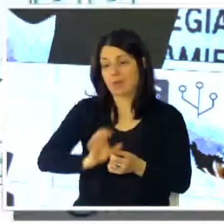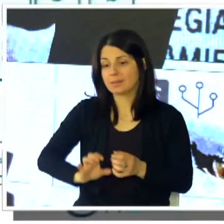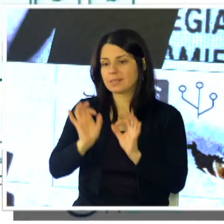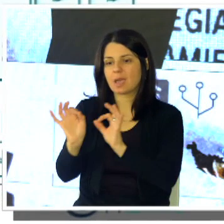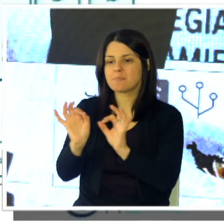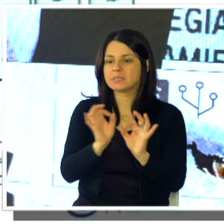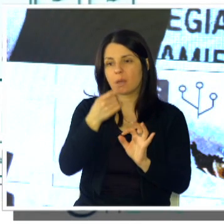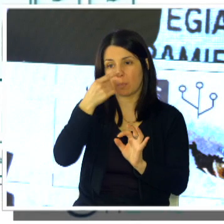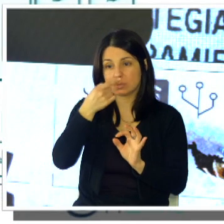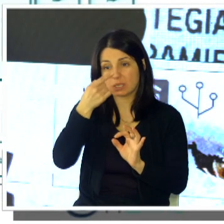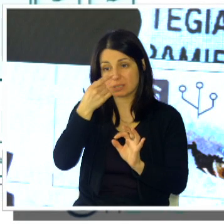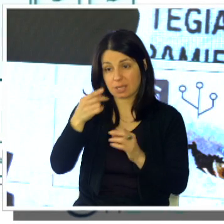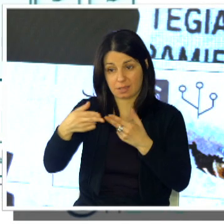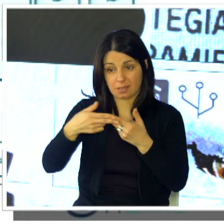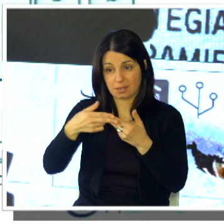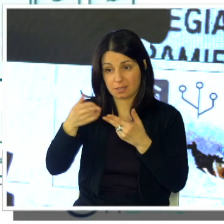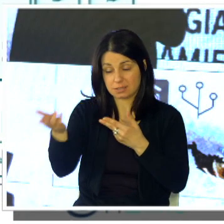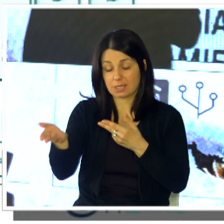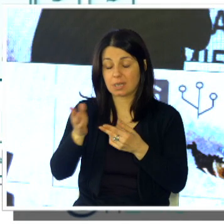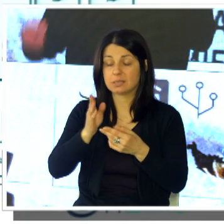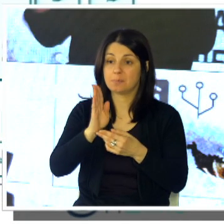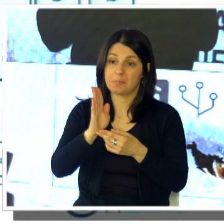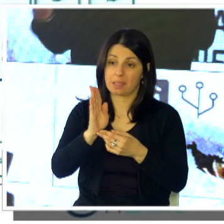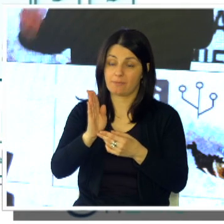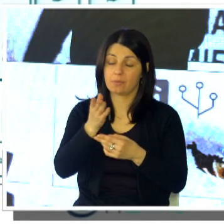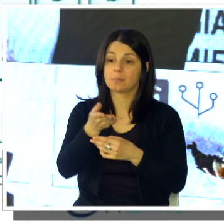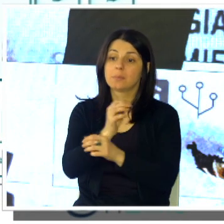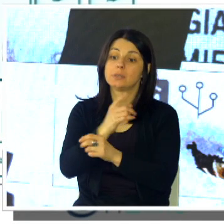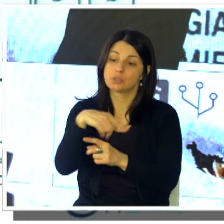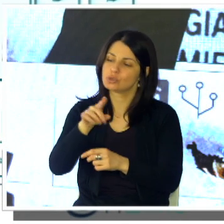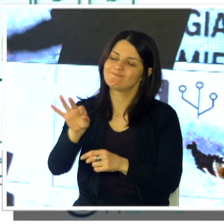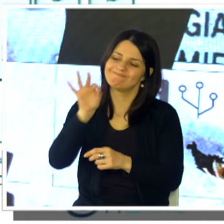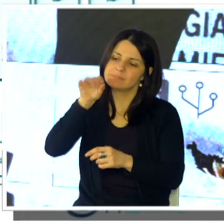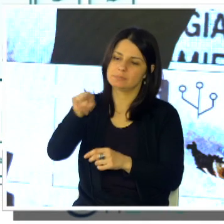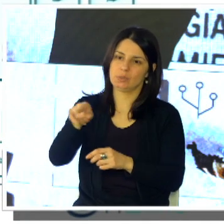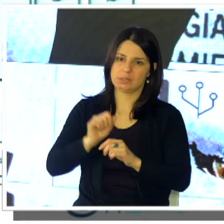especiales, interesantes esta plataforma, por la cual nos terminamos decidiendo por ella.